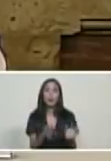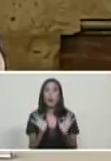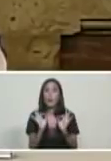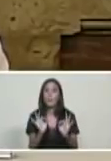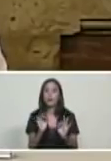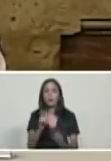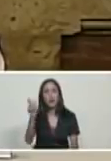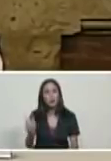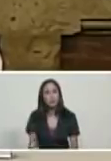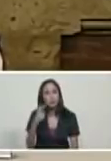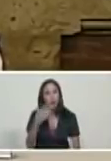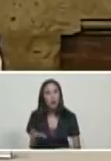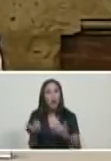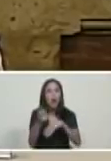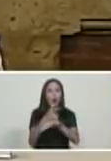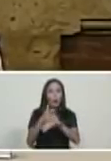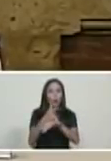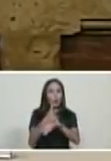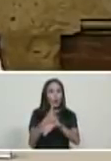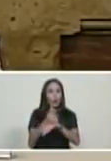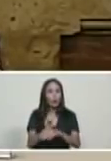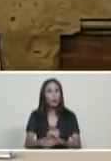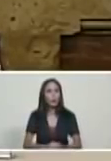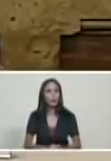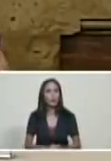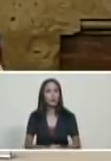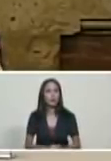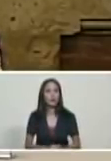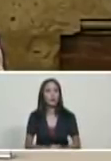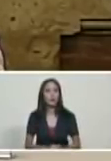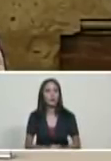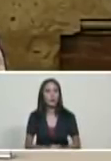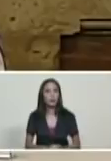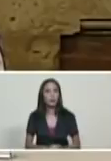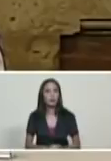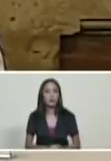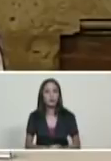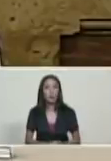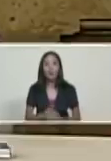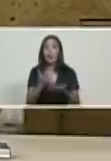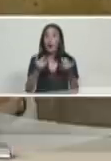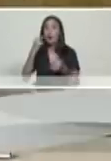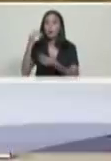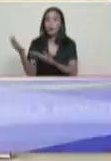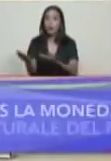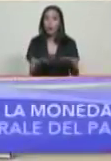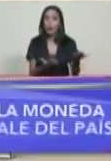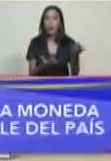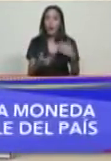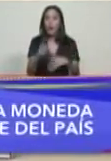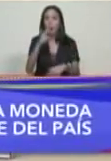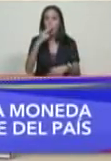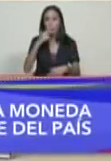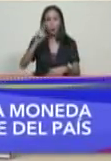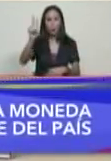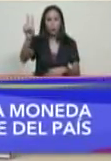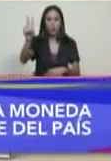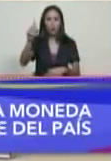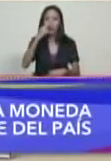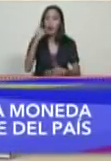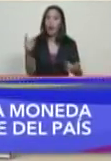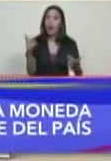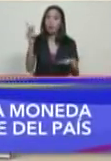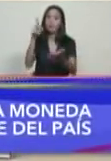al gobernador, compañero Héctor Rodríguez. Él viene llegando, se fue como gobernador